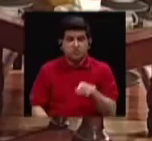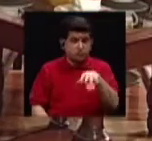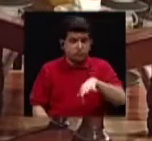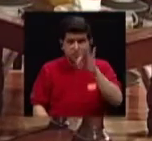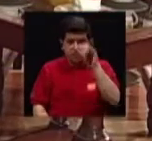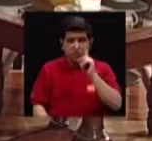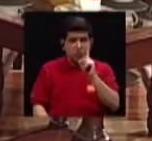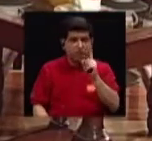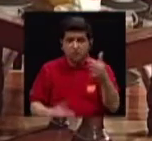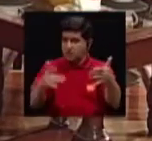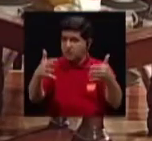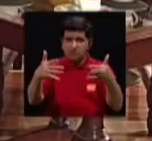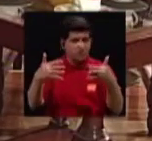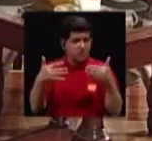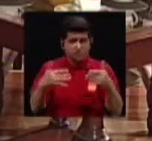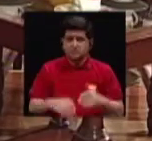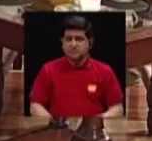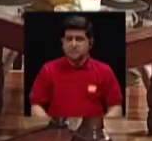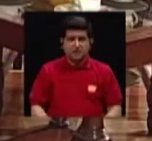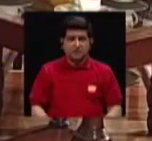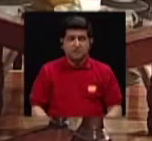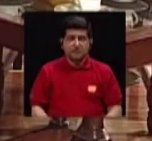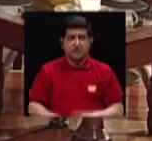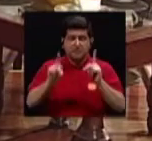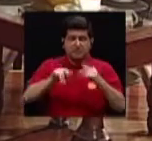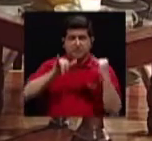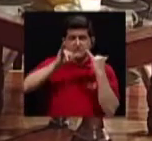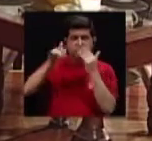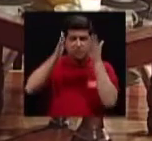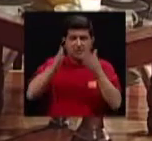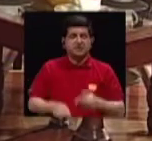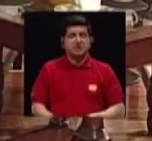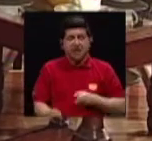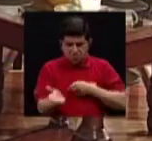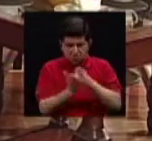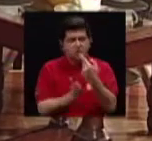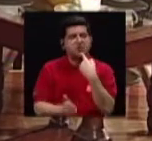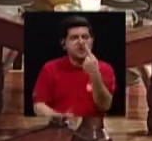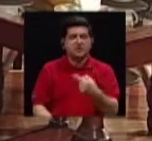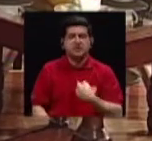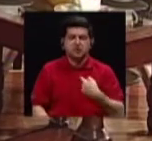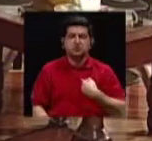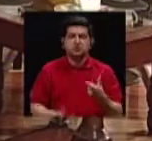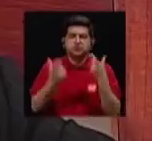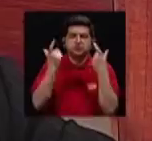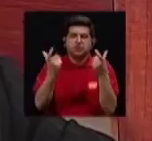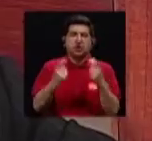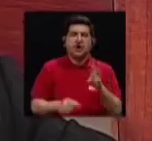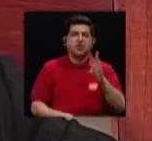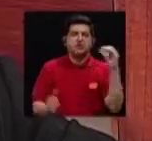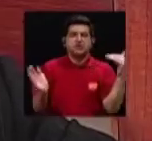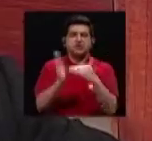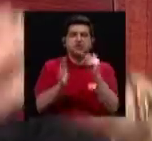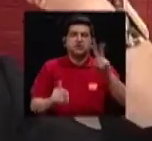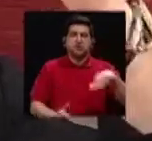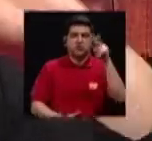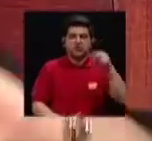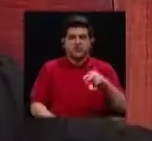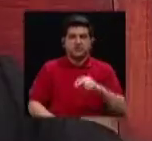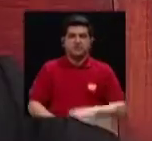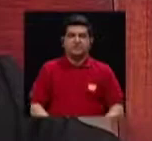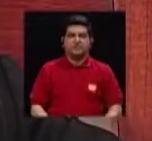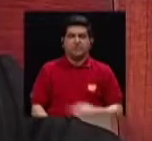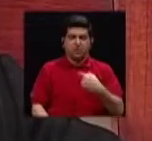solo expediente en donde el demandado honestamente llega a decir, yo gano 600 mil colones, sí. Yo